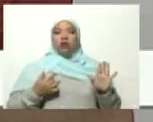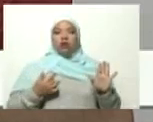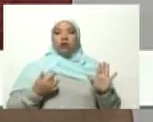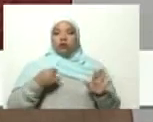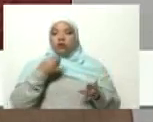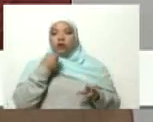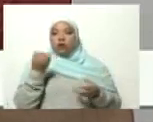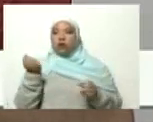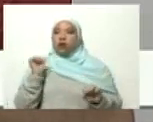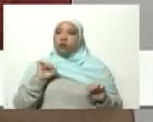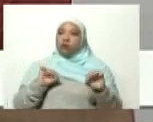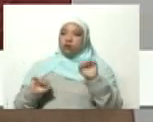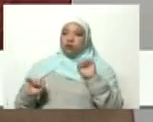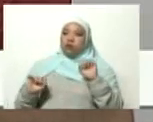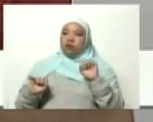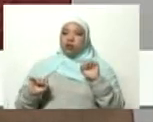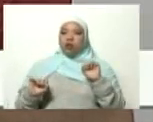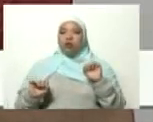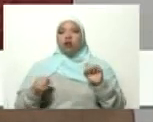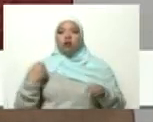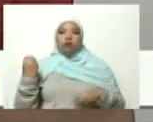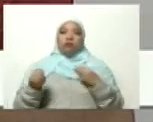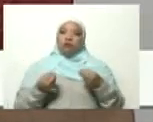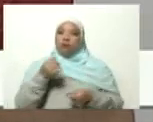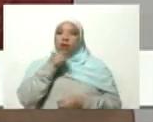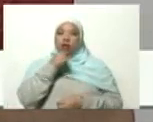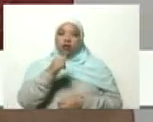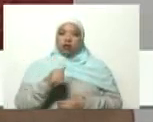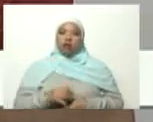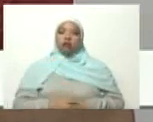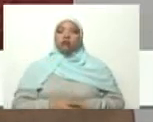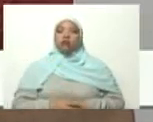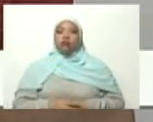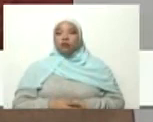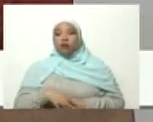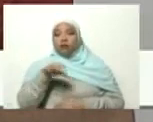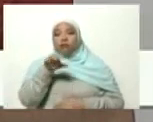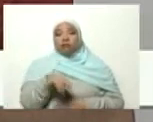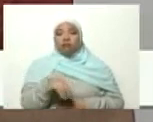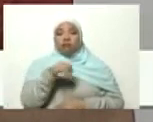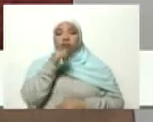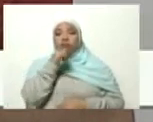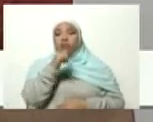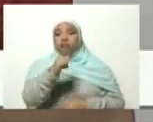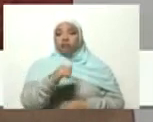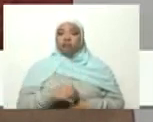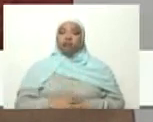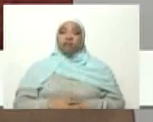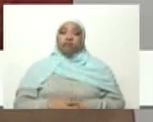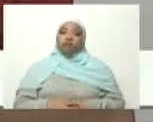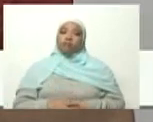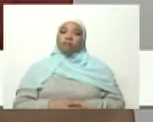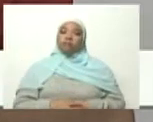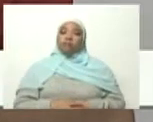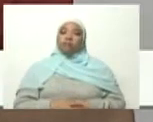de participación de democracia interna. En este caso, los compañeros jefes de VCHE, de